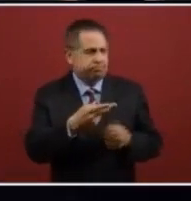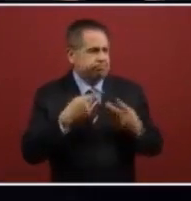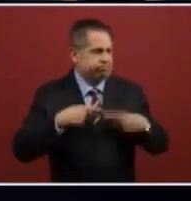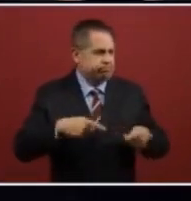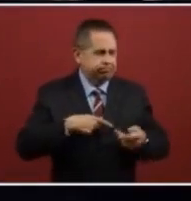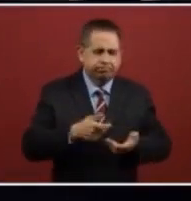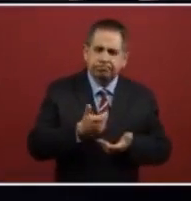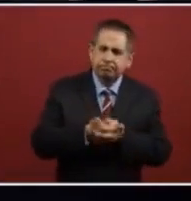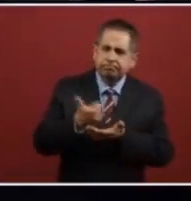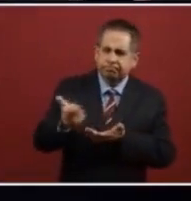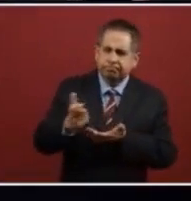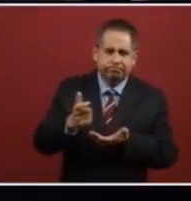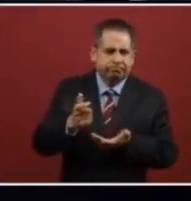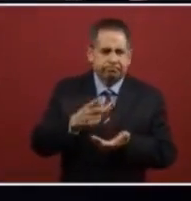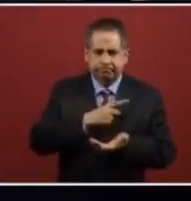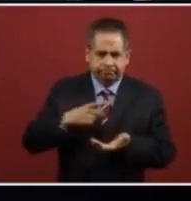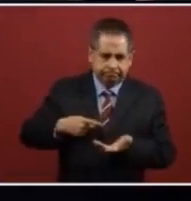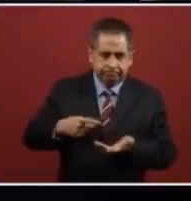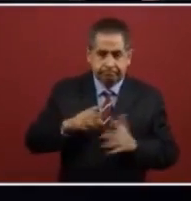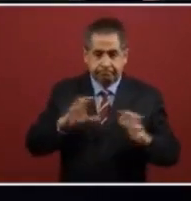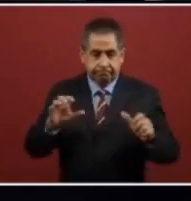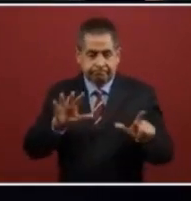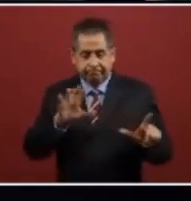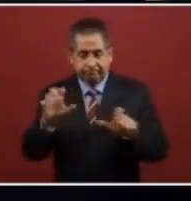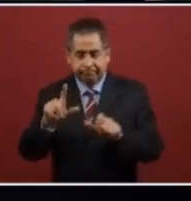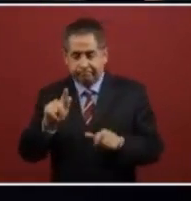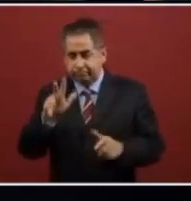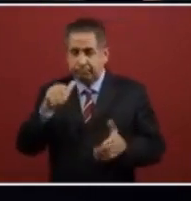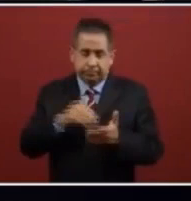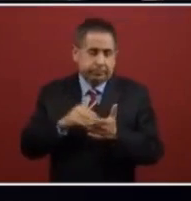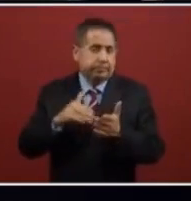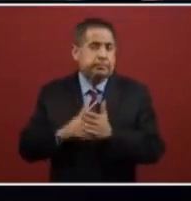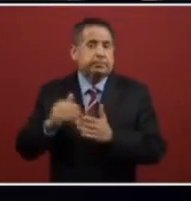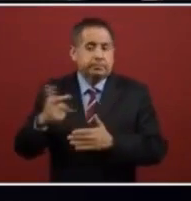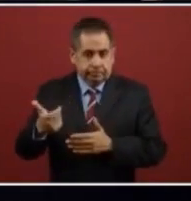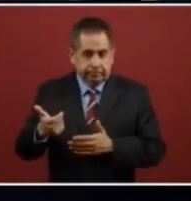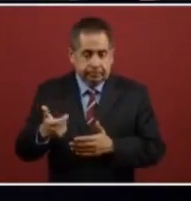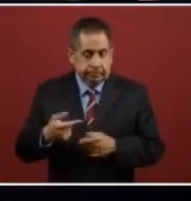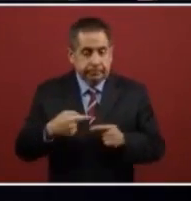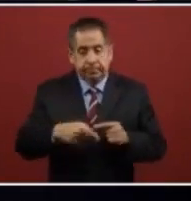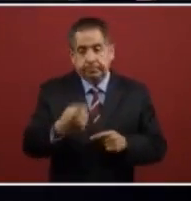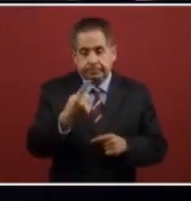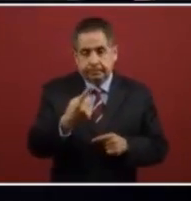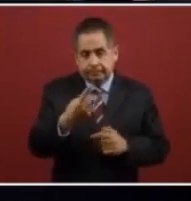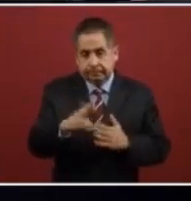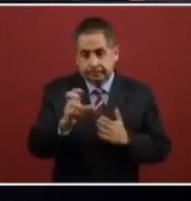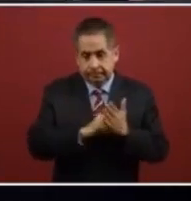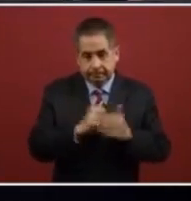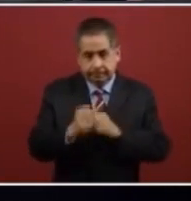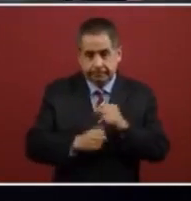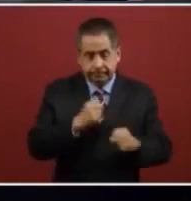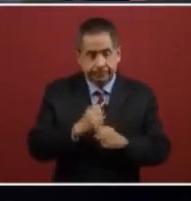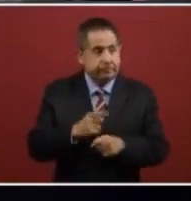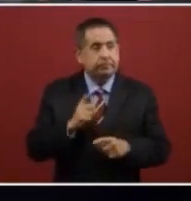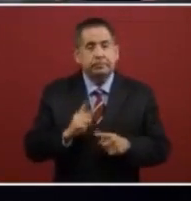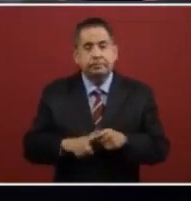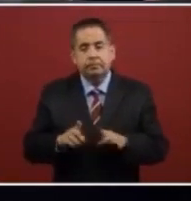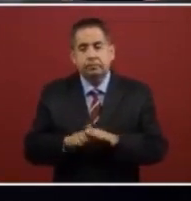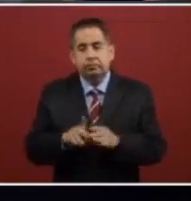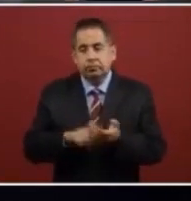grandes acumulan 774 mil millones de pesos en este primer trimestre del año, lo que significaría